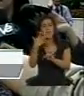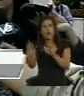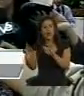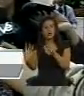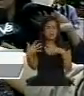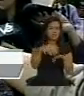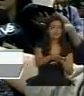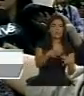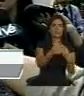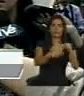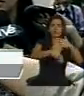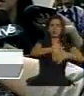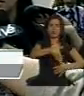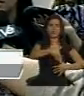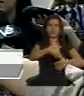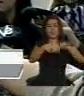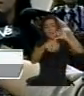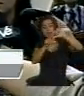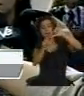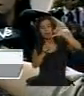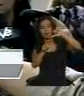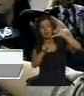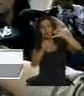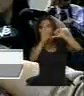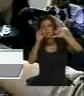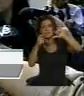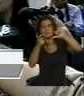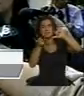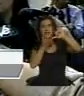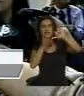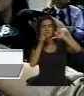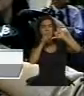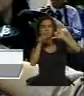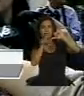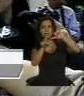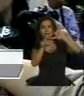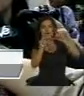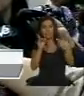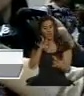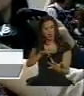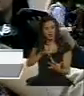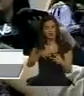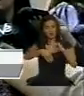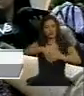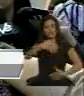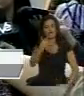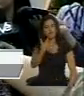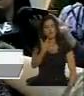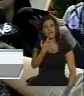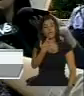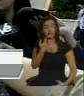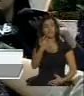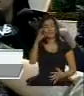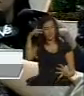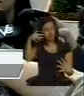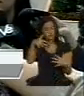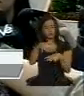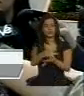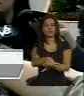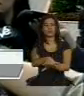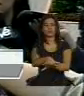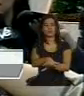los demás países. So the government intends to pursue, y el gobierno intenta lograr esto, a